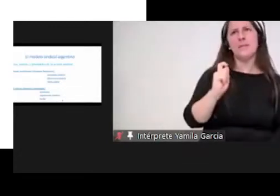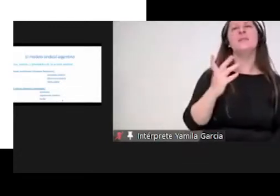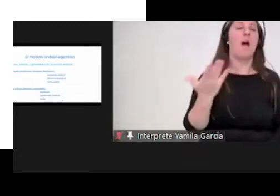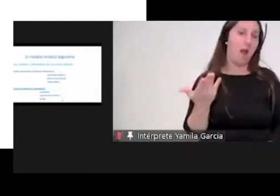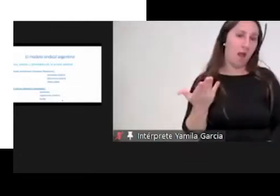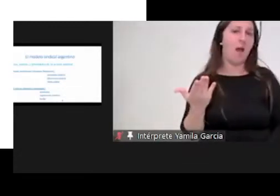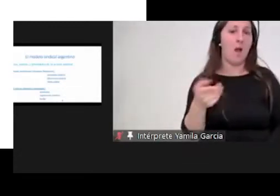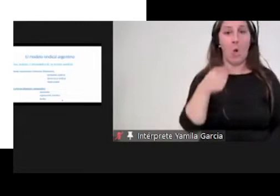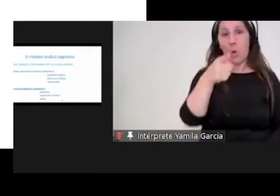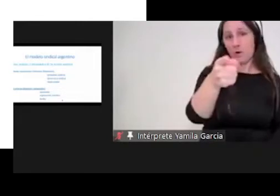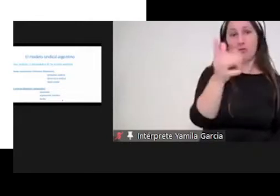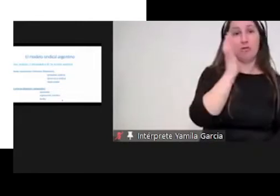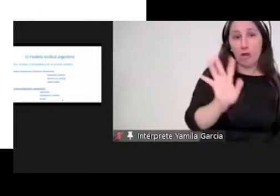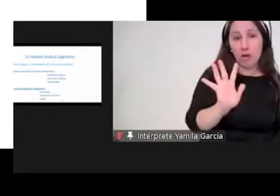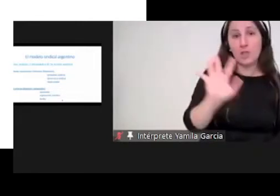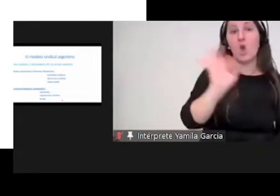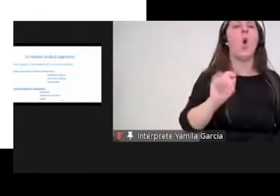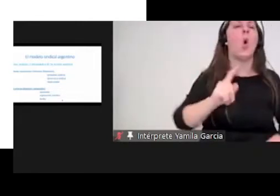o vos no la conocés o no hubo tantas huelgas.